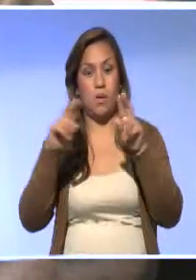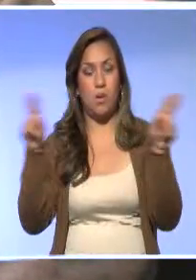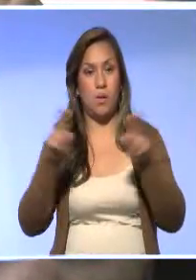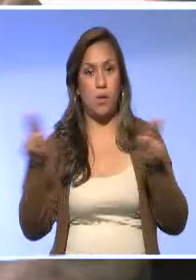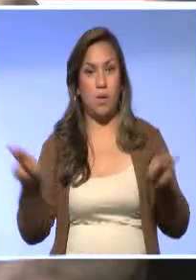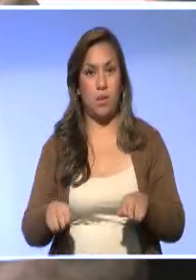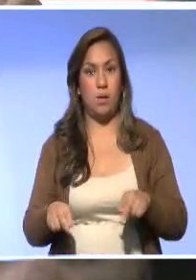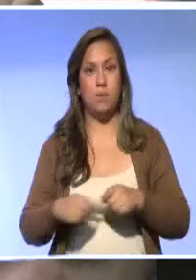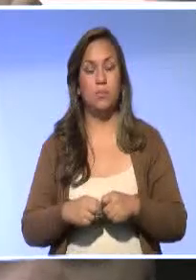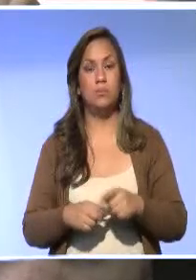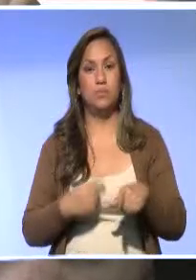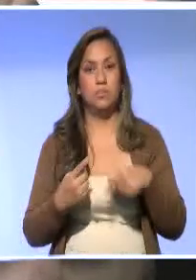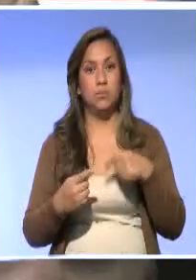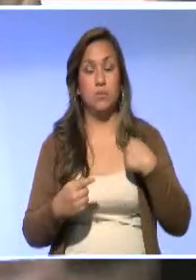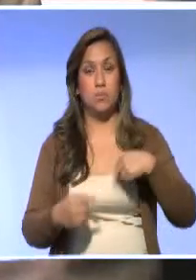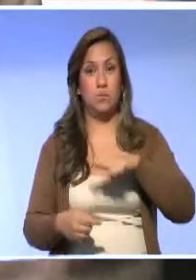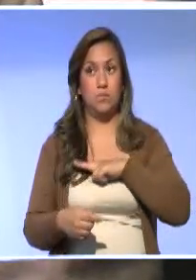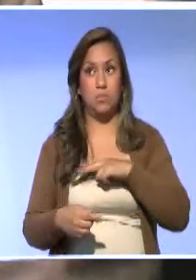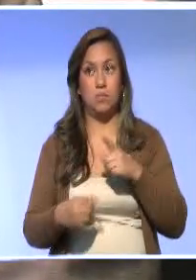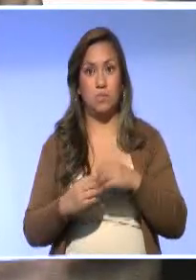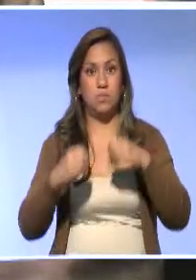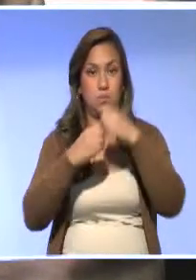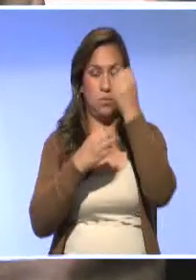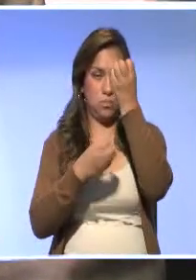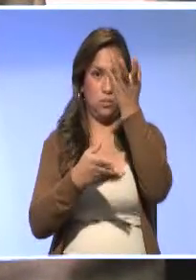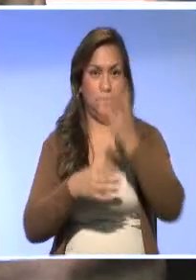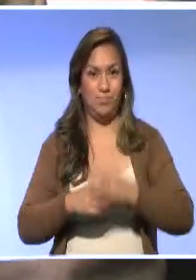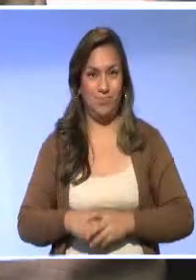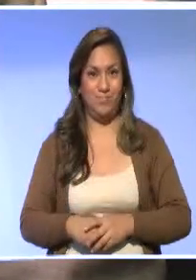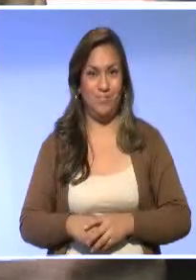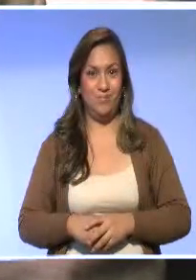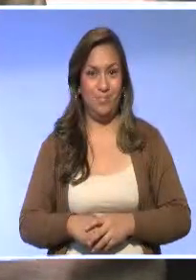amigas y amigos nosotros nos vamos ahora con más información